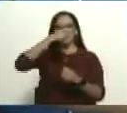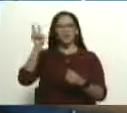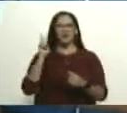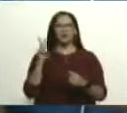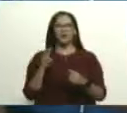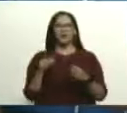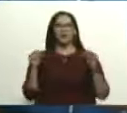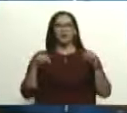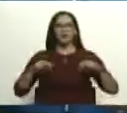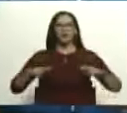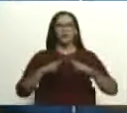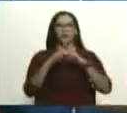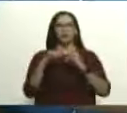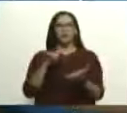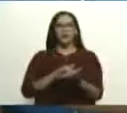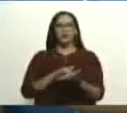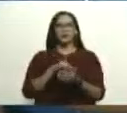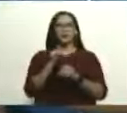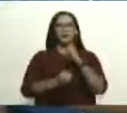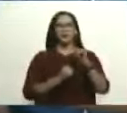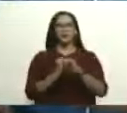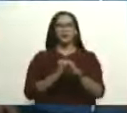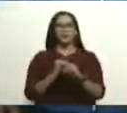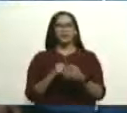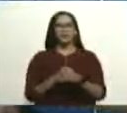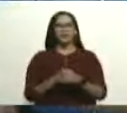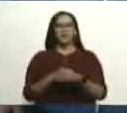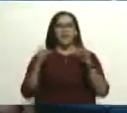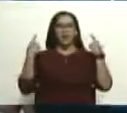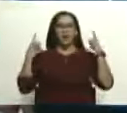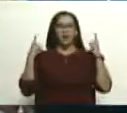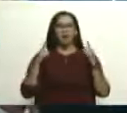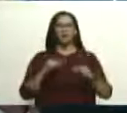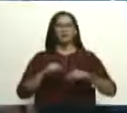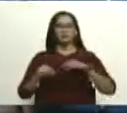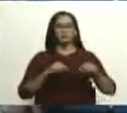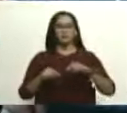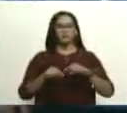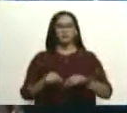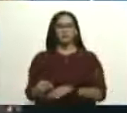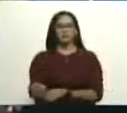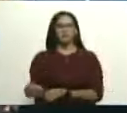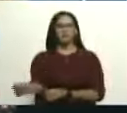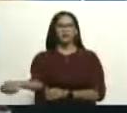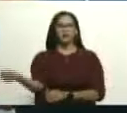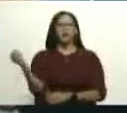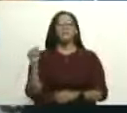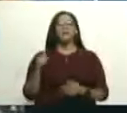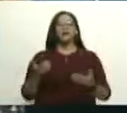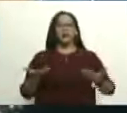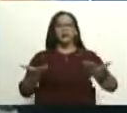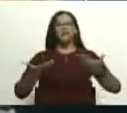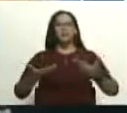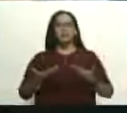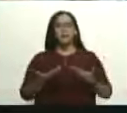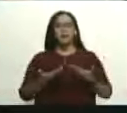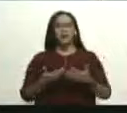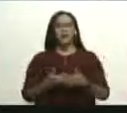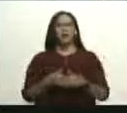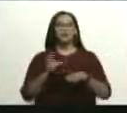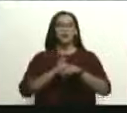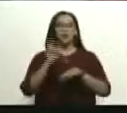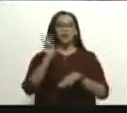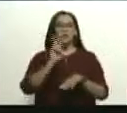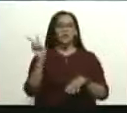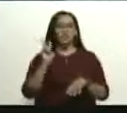este momento en el Aeropuerto Internacional de Maiquetía. Viendo instrucciones precisas para recibir a los ciudadanos